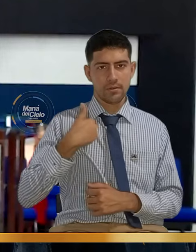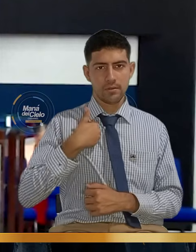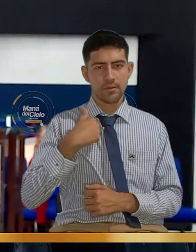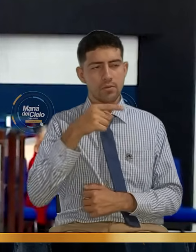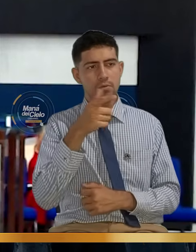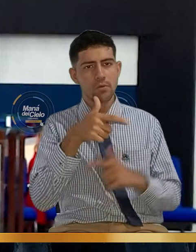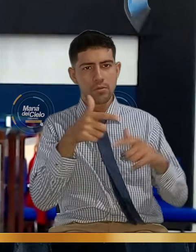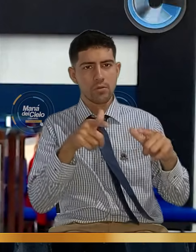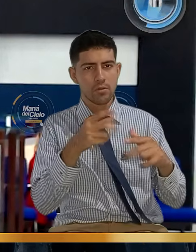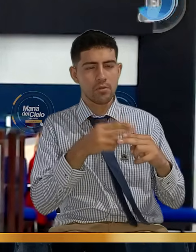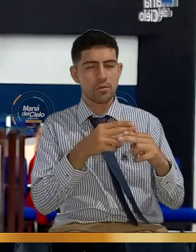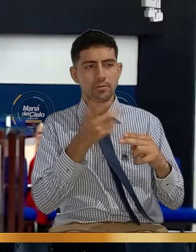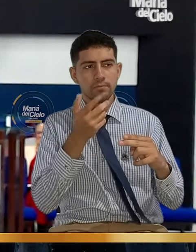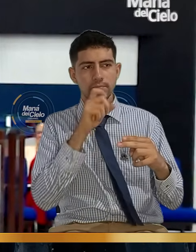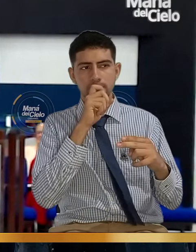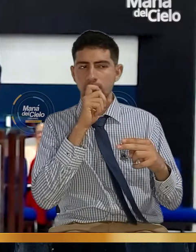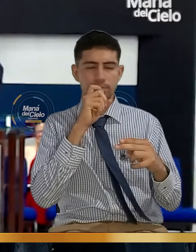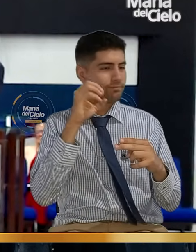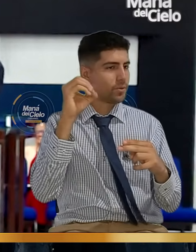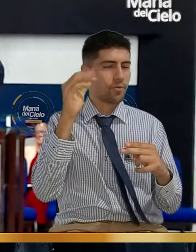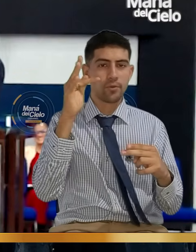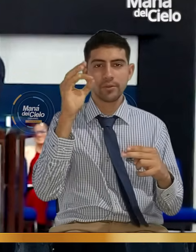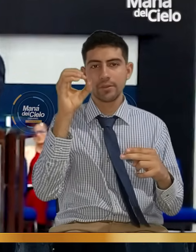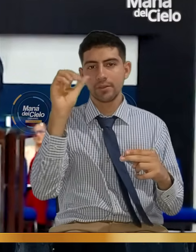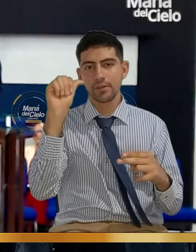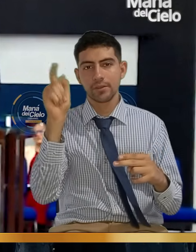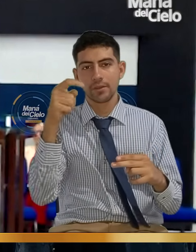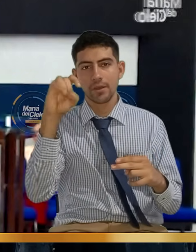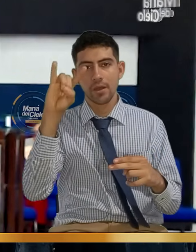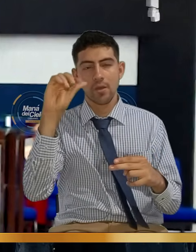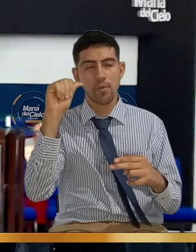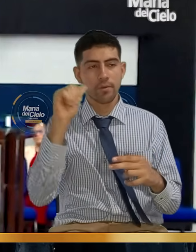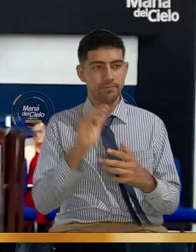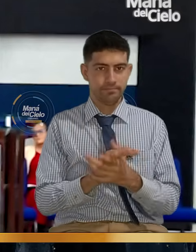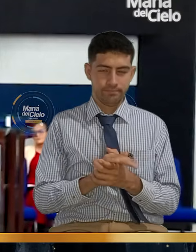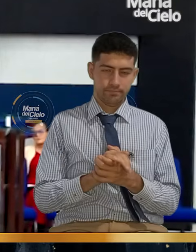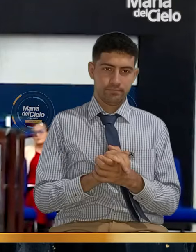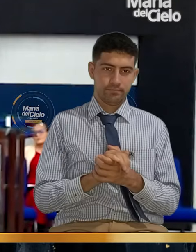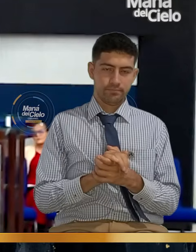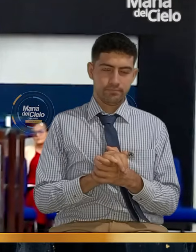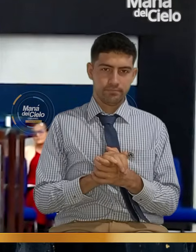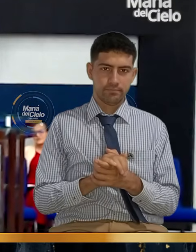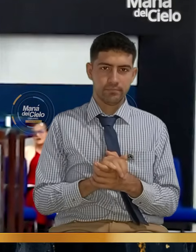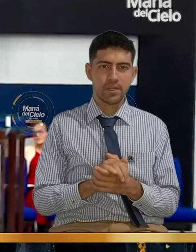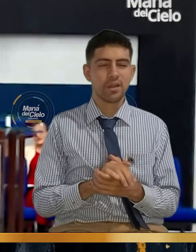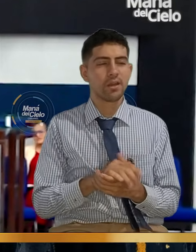dos letricas que me he aprendido. Pero hoy, ¿qué vamos a hablar? Vamos a hablar de la Biblia. Digan